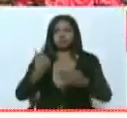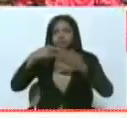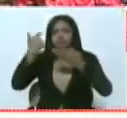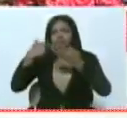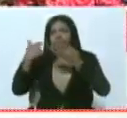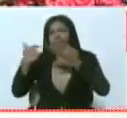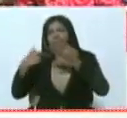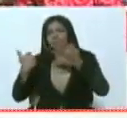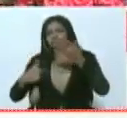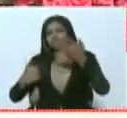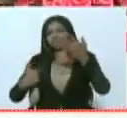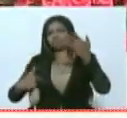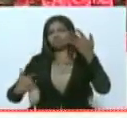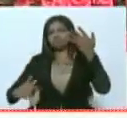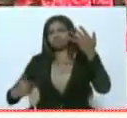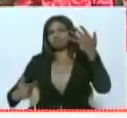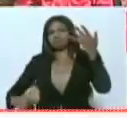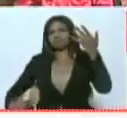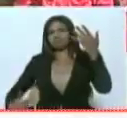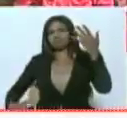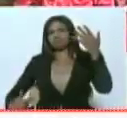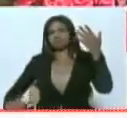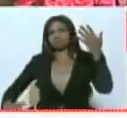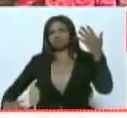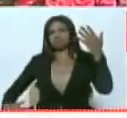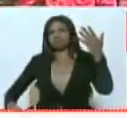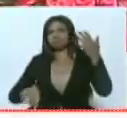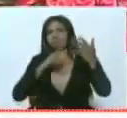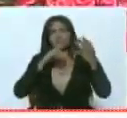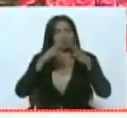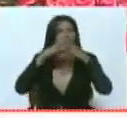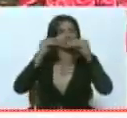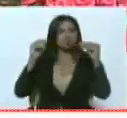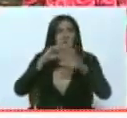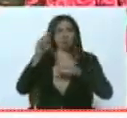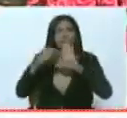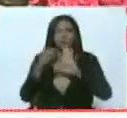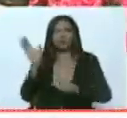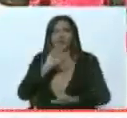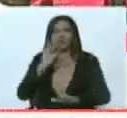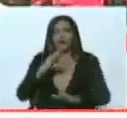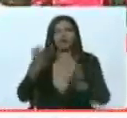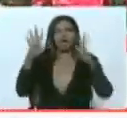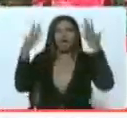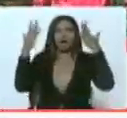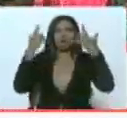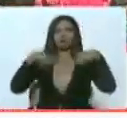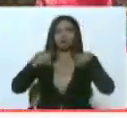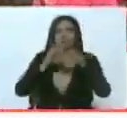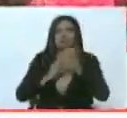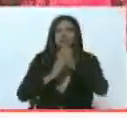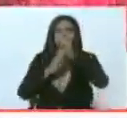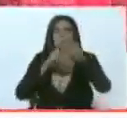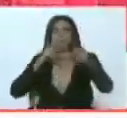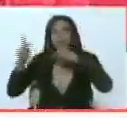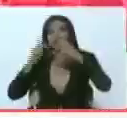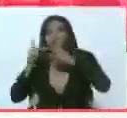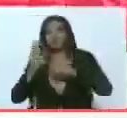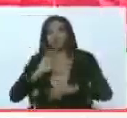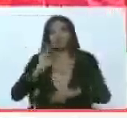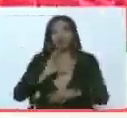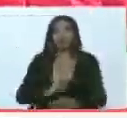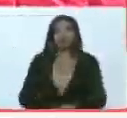Nancy Villegas, Jeffrey Argüello, Jessica Ruiz y Edwin Velázquez, Caracas. Un aplauso a la dirección política de Caracas.